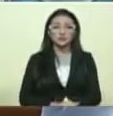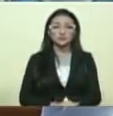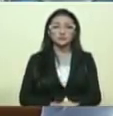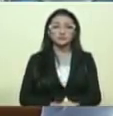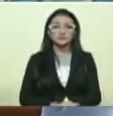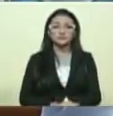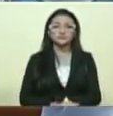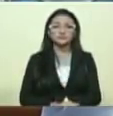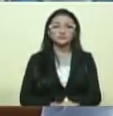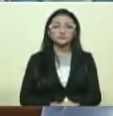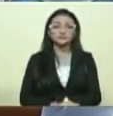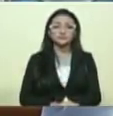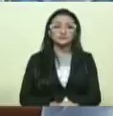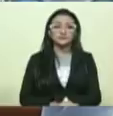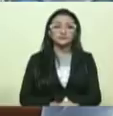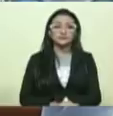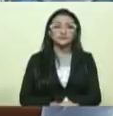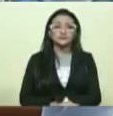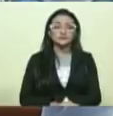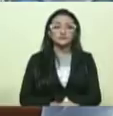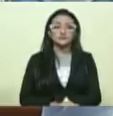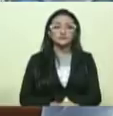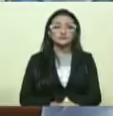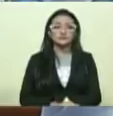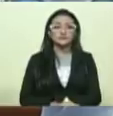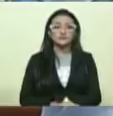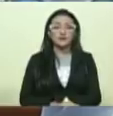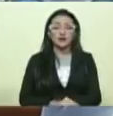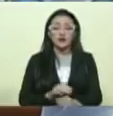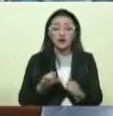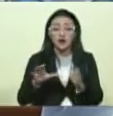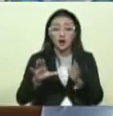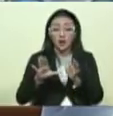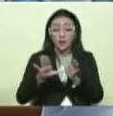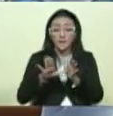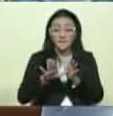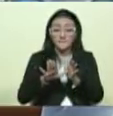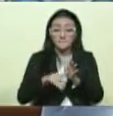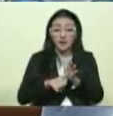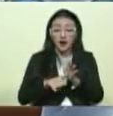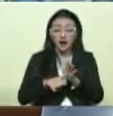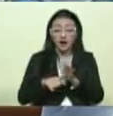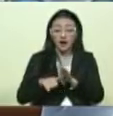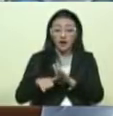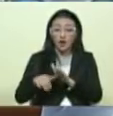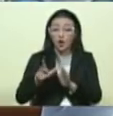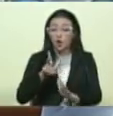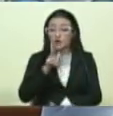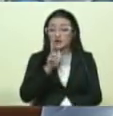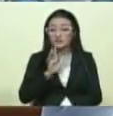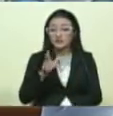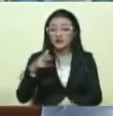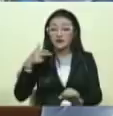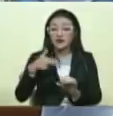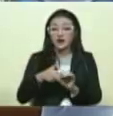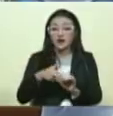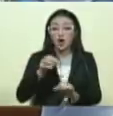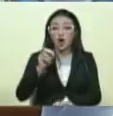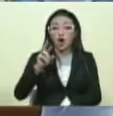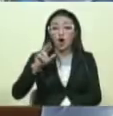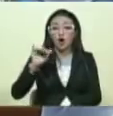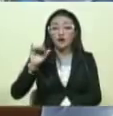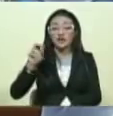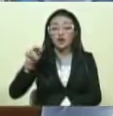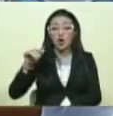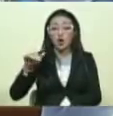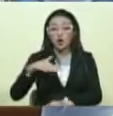Estamos hablando entonces del desfalco a la faja petrolífera del Orinoco y la